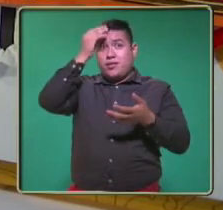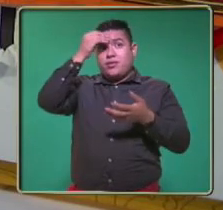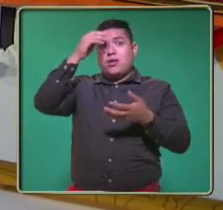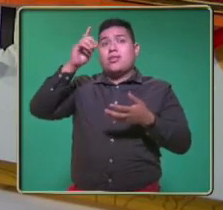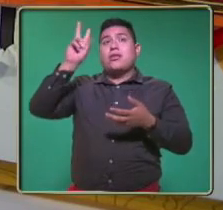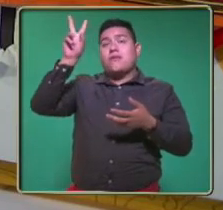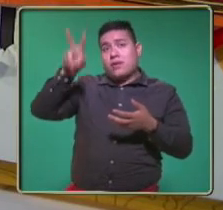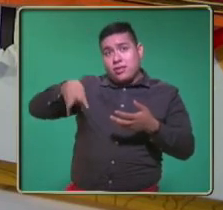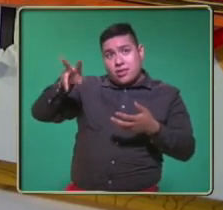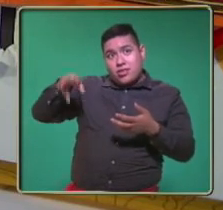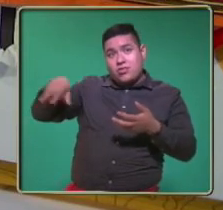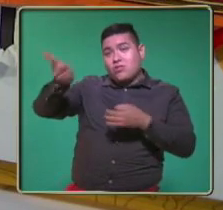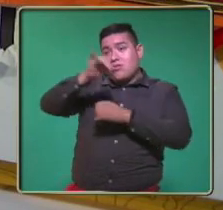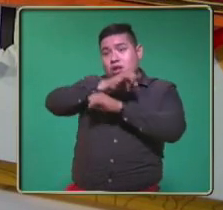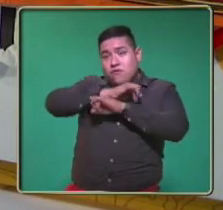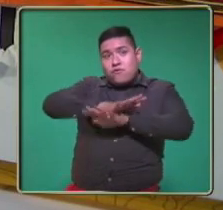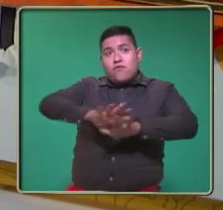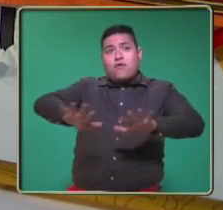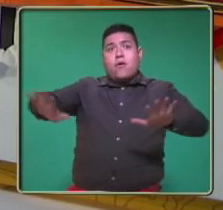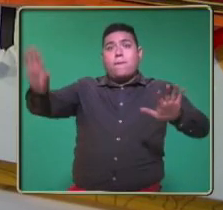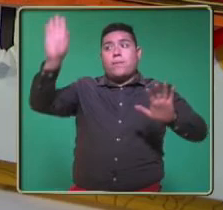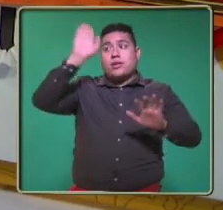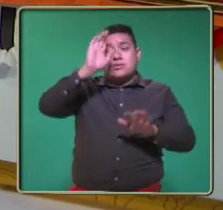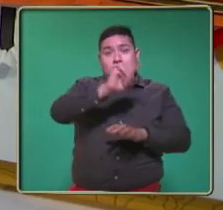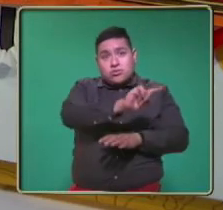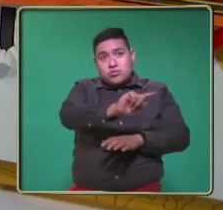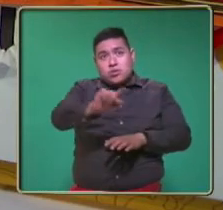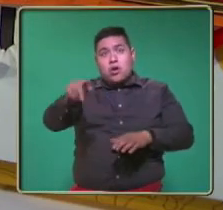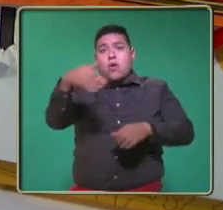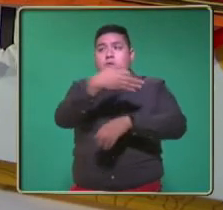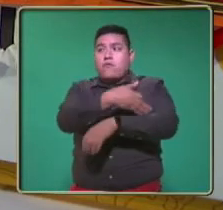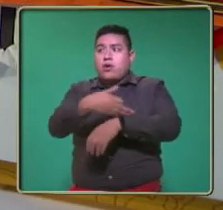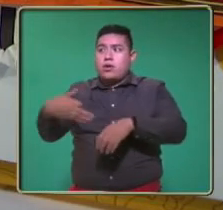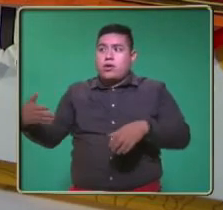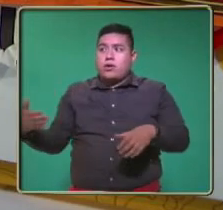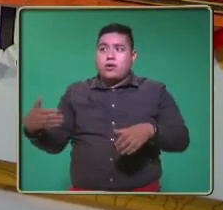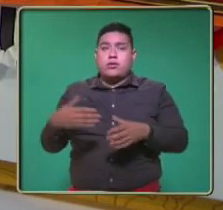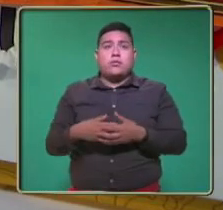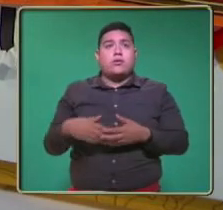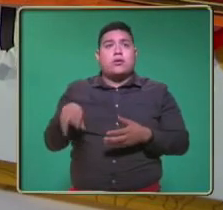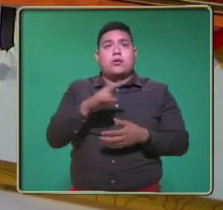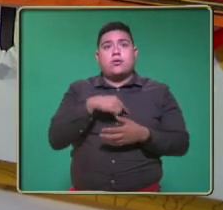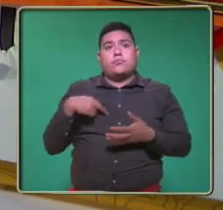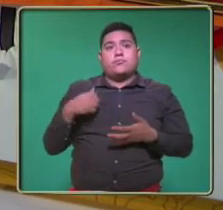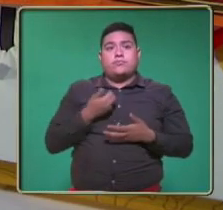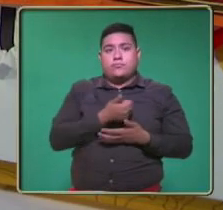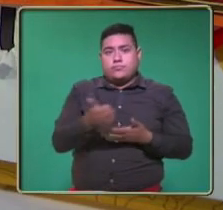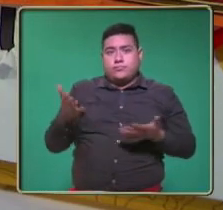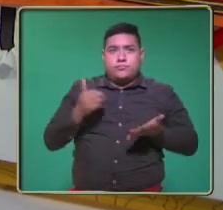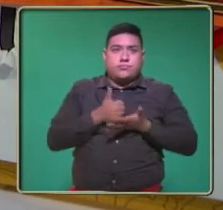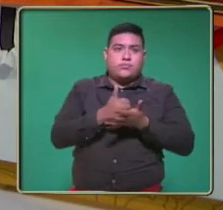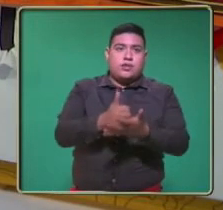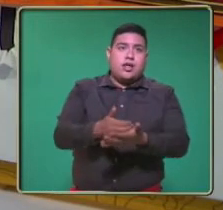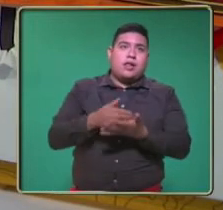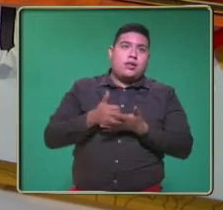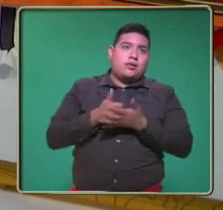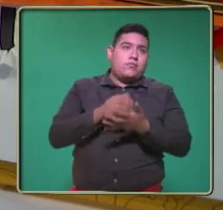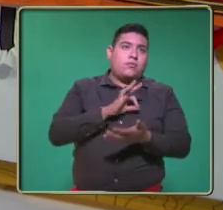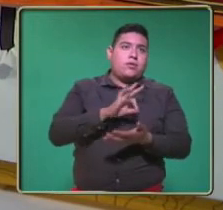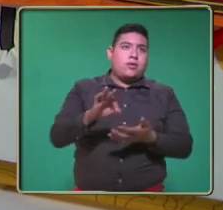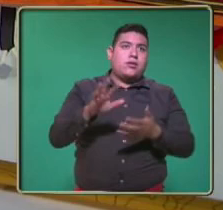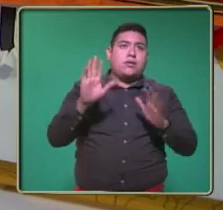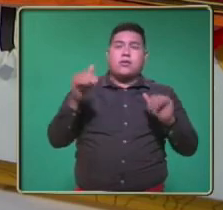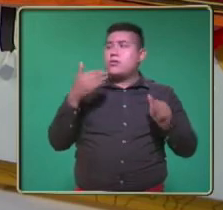verdad, toda esta información es pensando en ustedes como familia, en nosotros poder ayudar y contribuir.